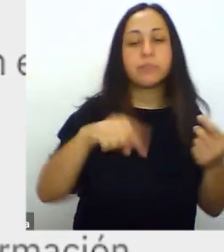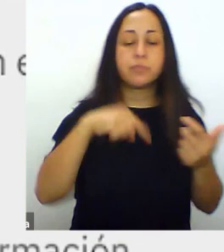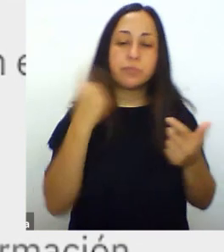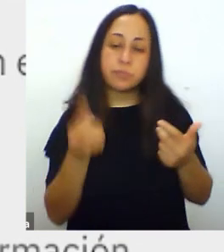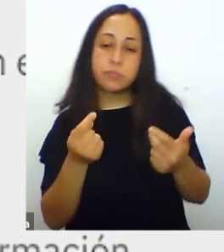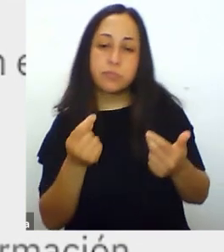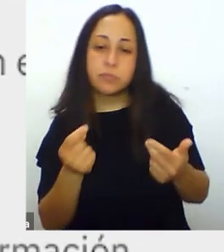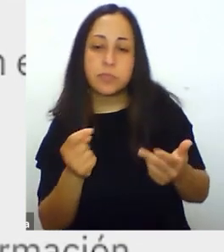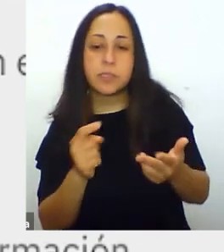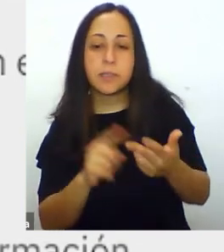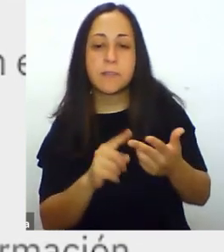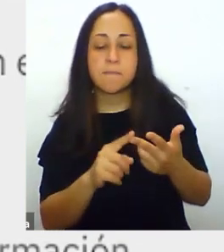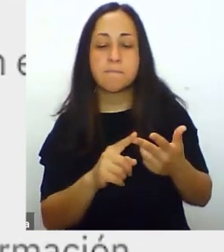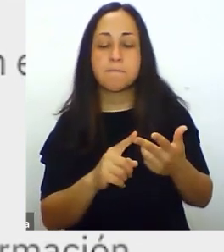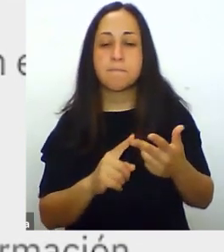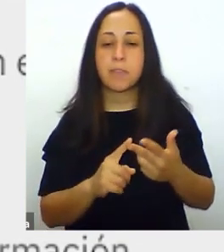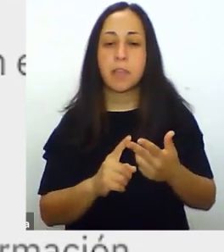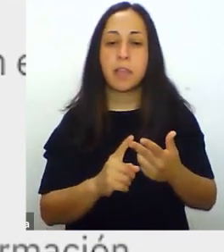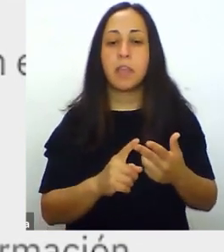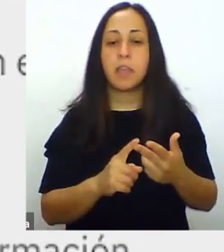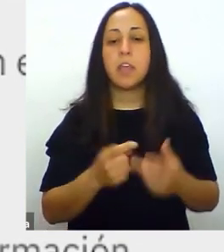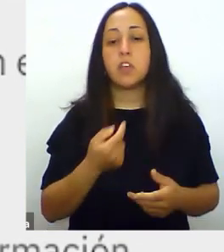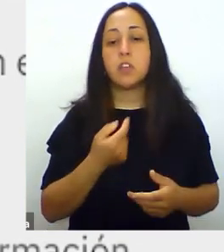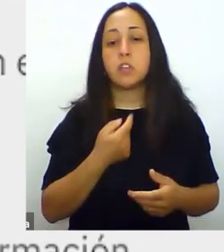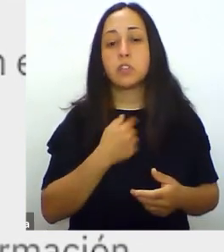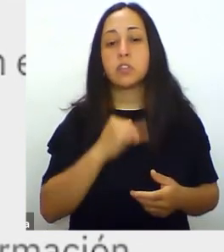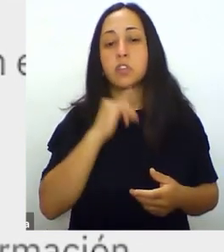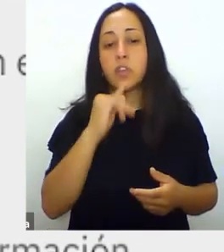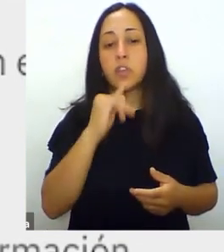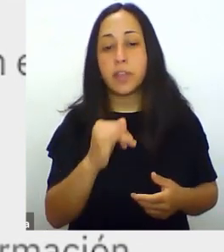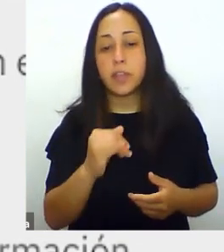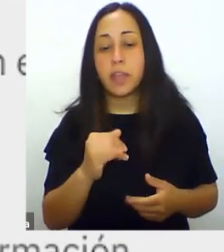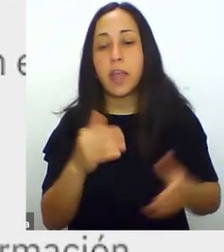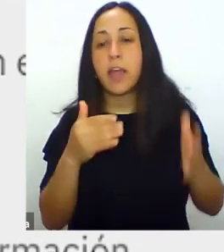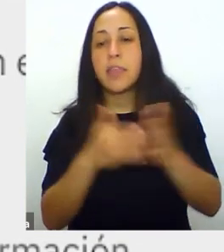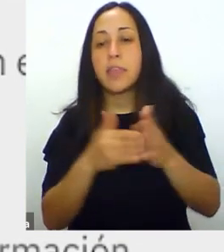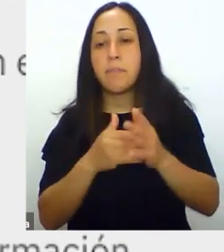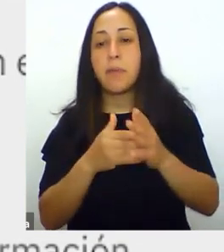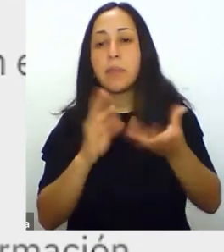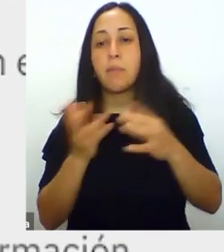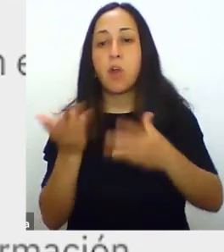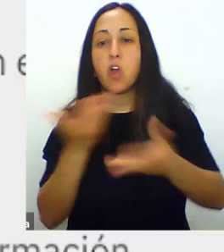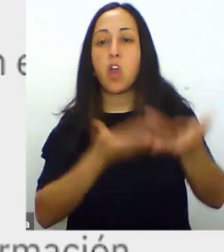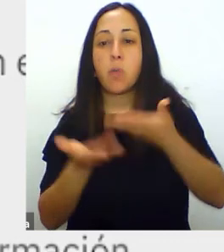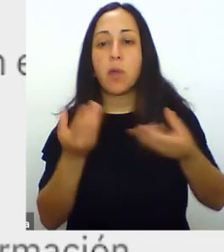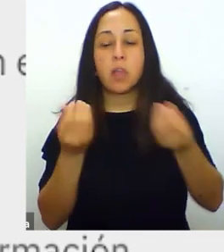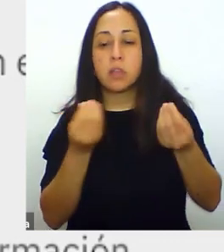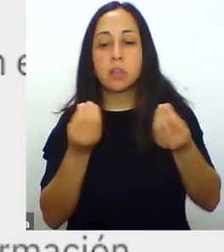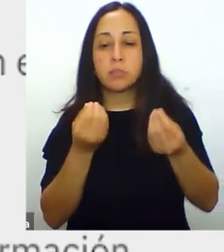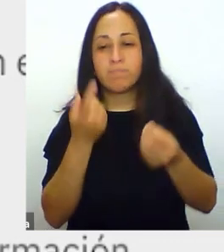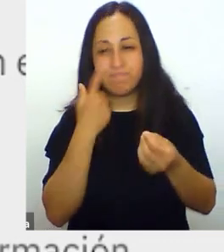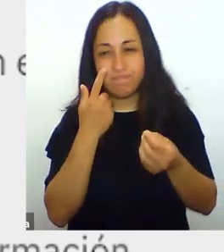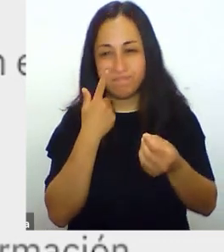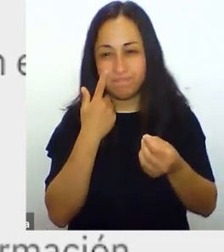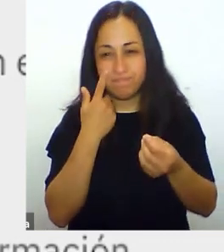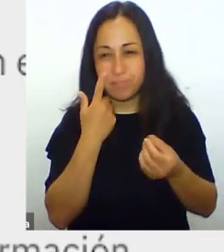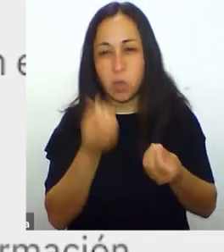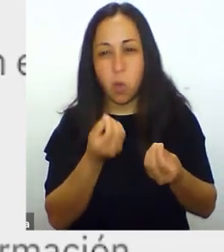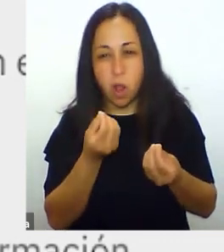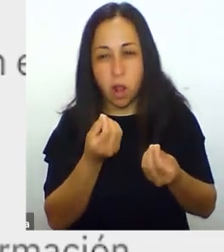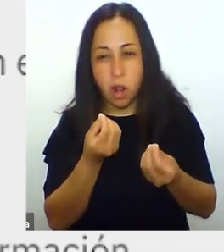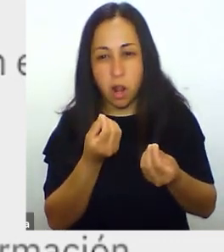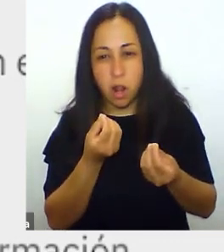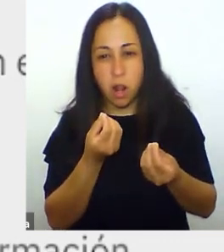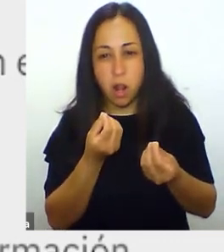Luego se ve, también yo diría que dependiendo de cómo se compartieron estas fotografías o con qué intención,